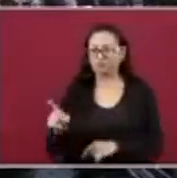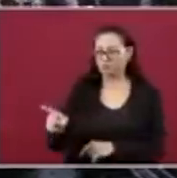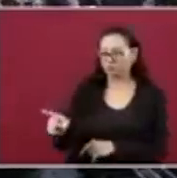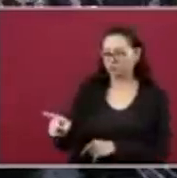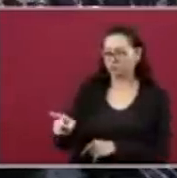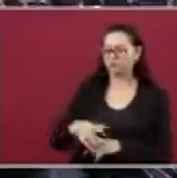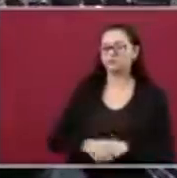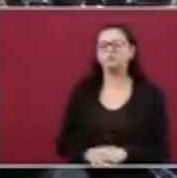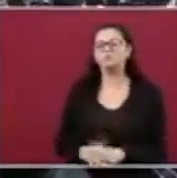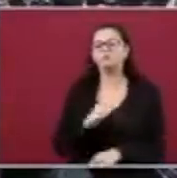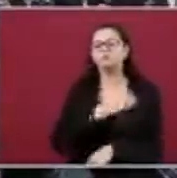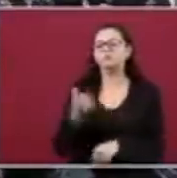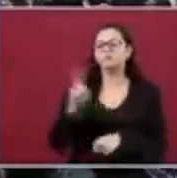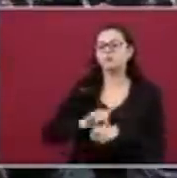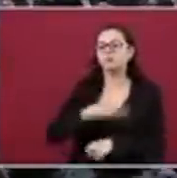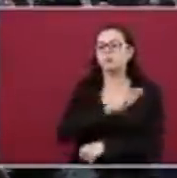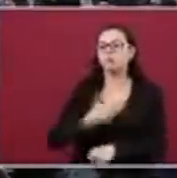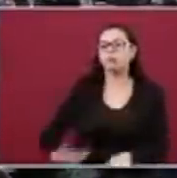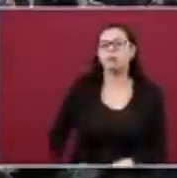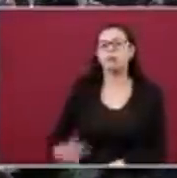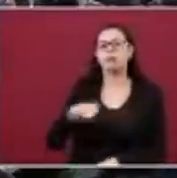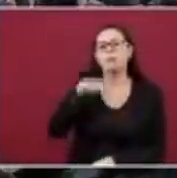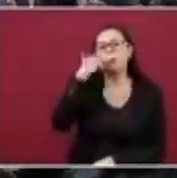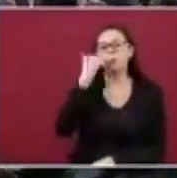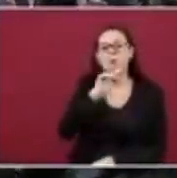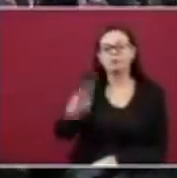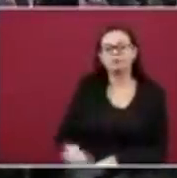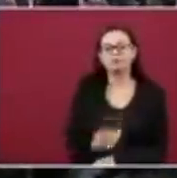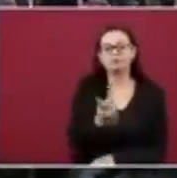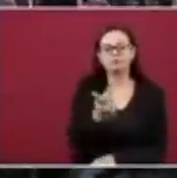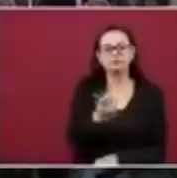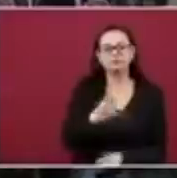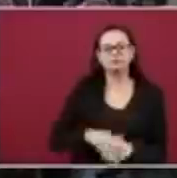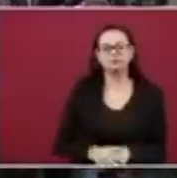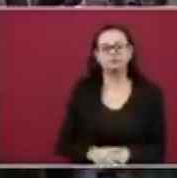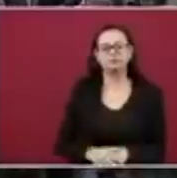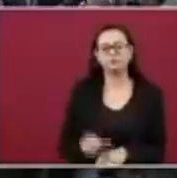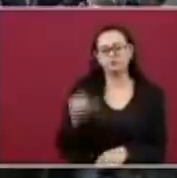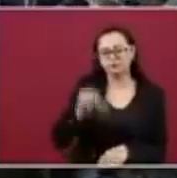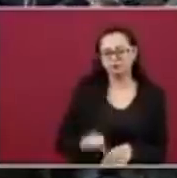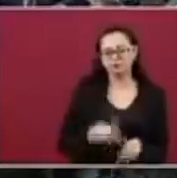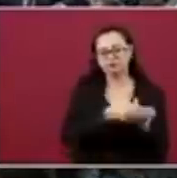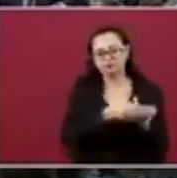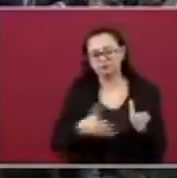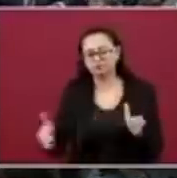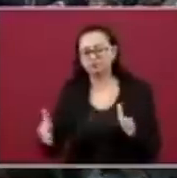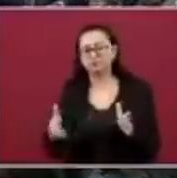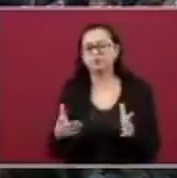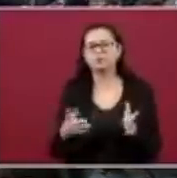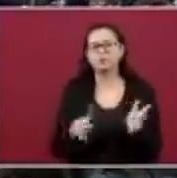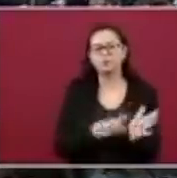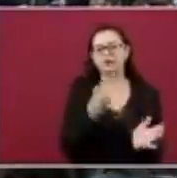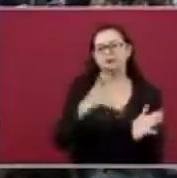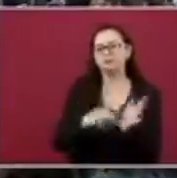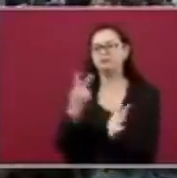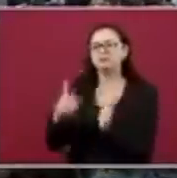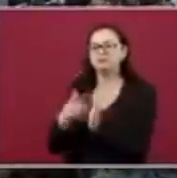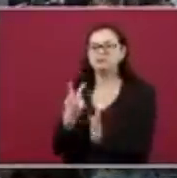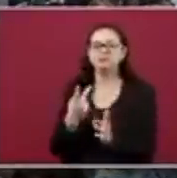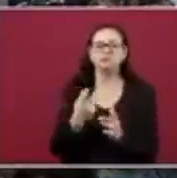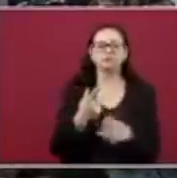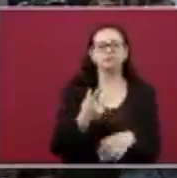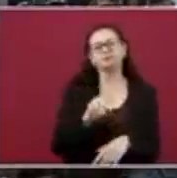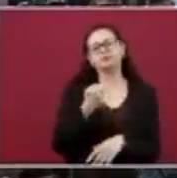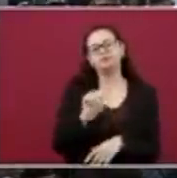empezamos. Buenos días, presidente. Yo quisiera preguntarle… En estos días hemos estado publicando varios resultados de la